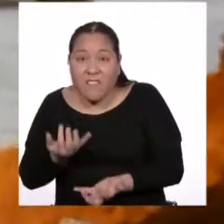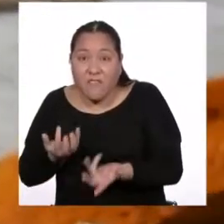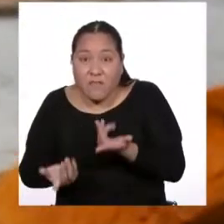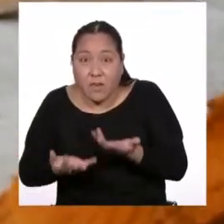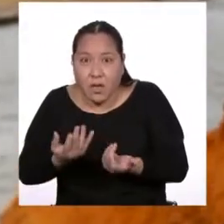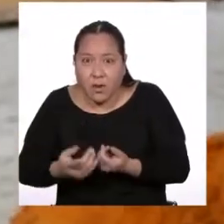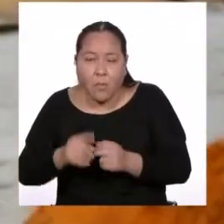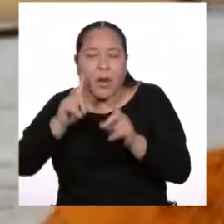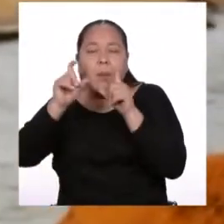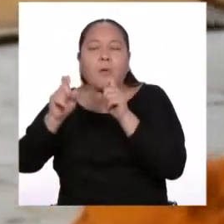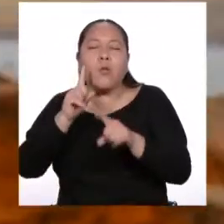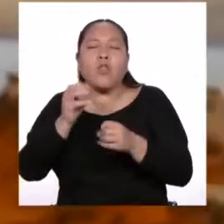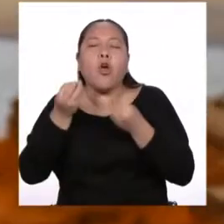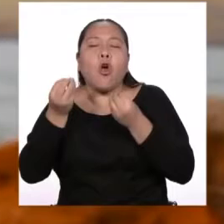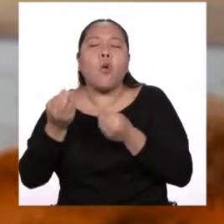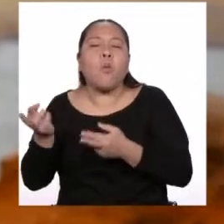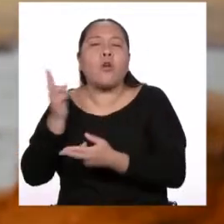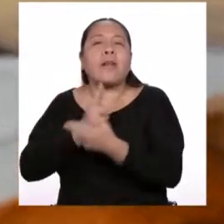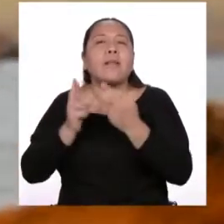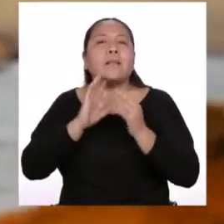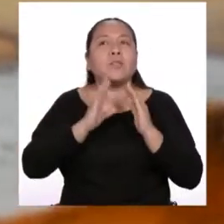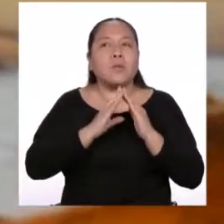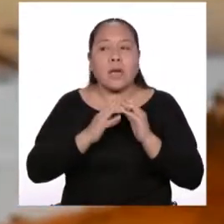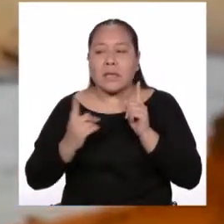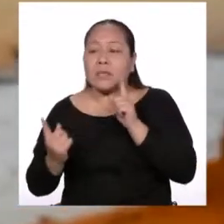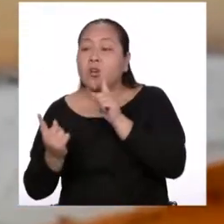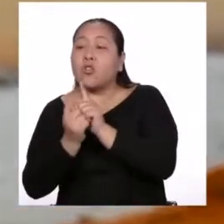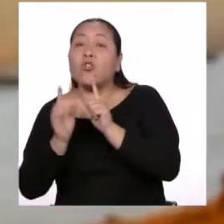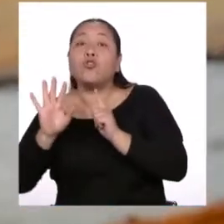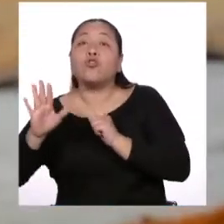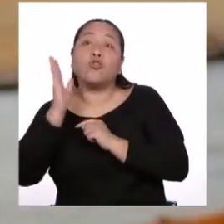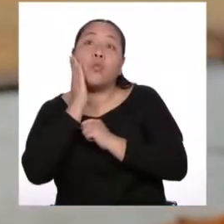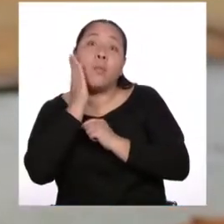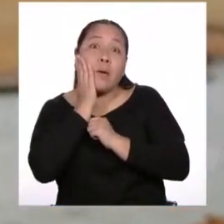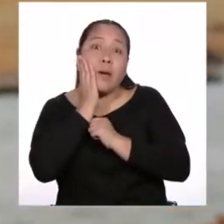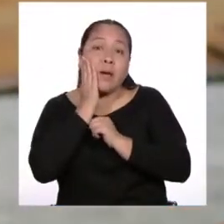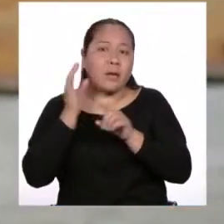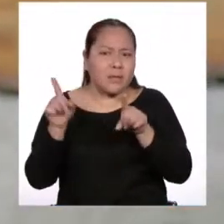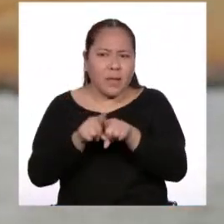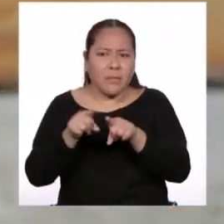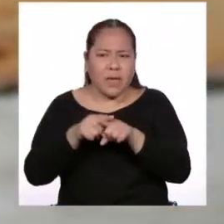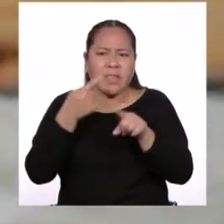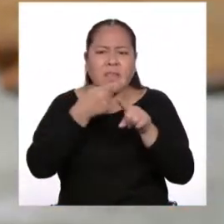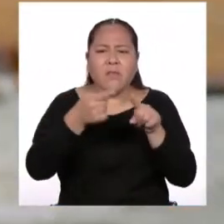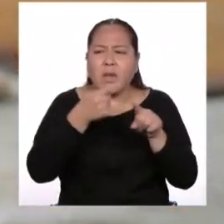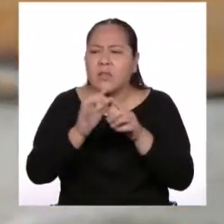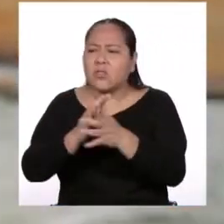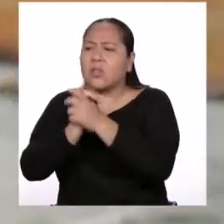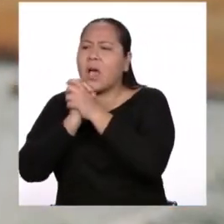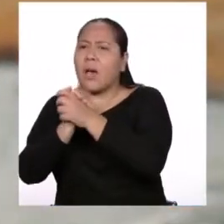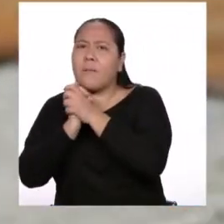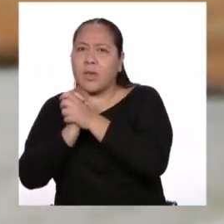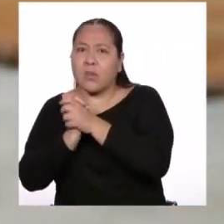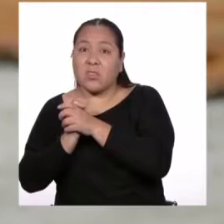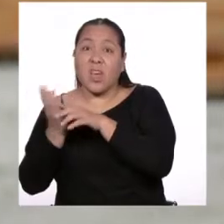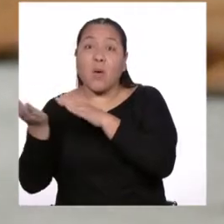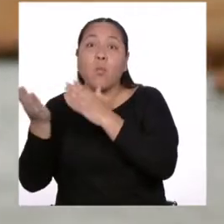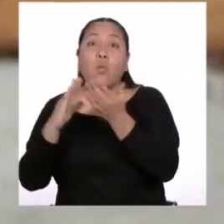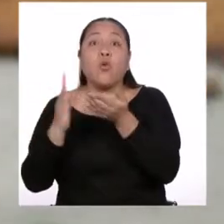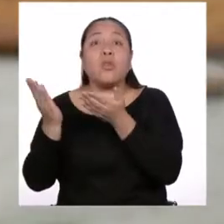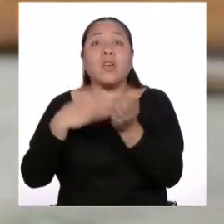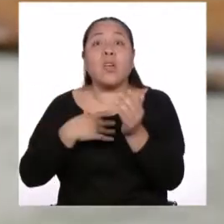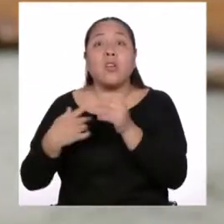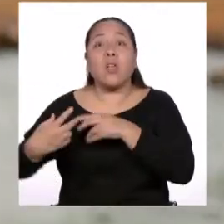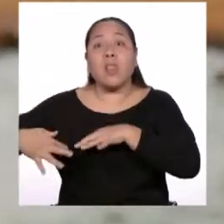casa. Allí se encontró con su madre, así como con diversos compañeros de batalla caídos en la guerra de Troya,